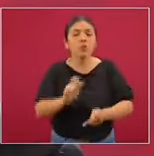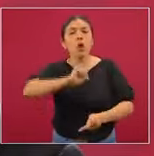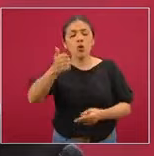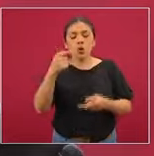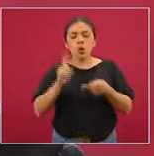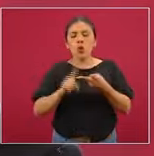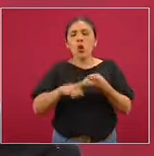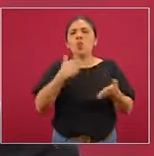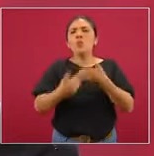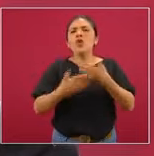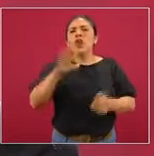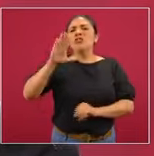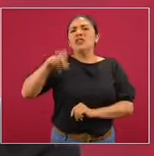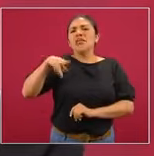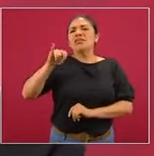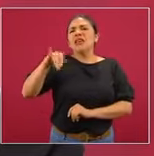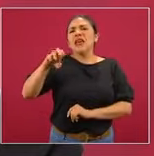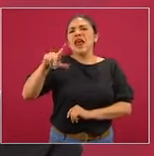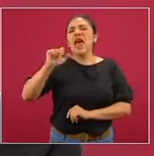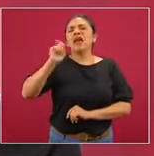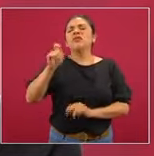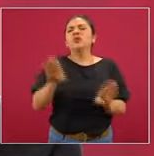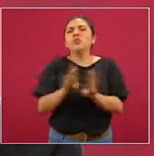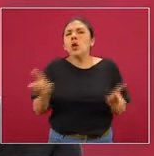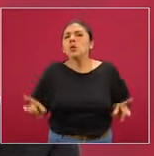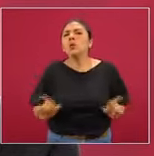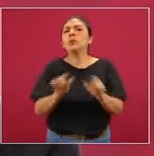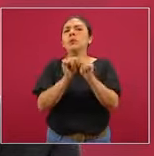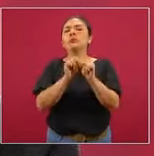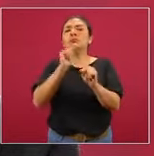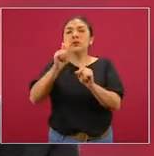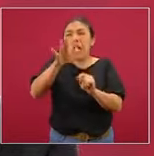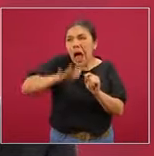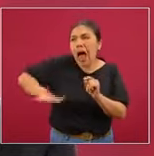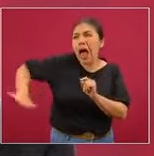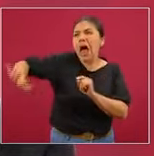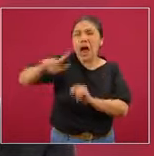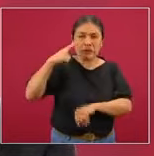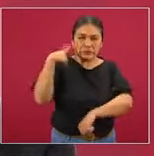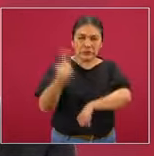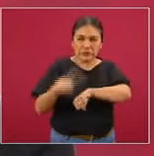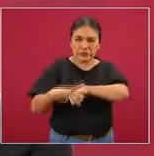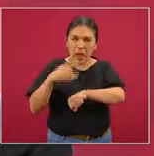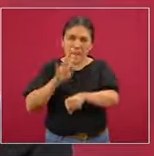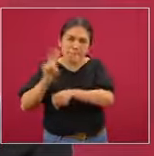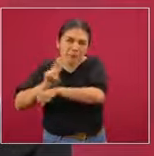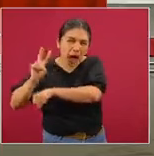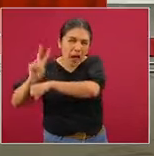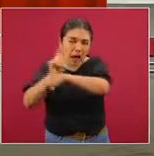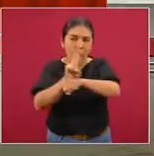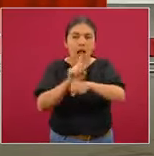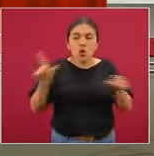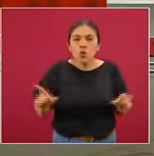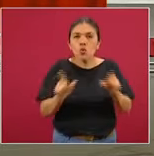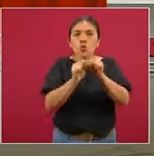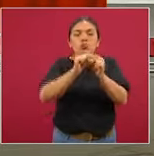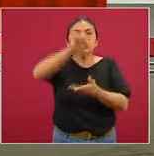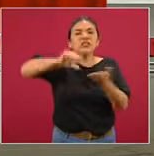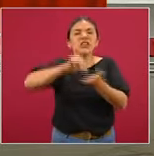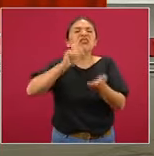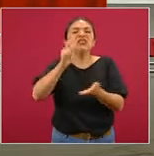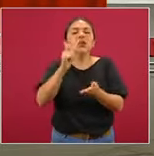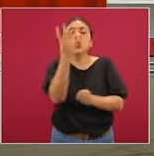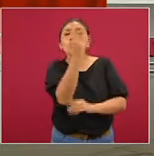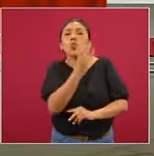que es un fragmento muy, muy pequeño del amplio sistema de vigilancia epidemiológica. En la parte Centinela